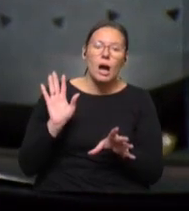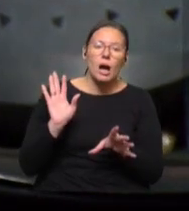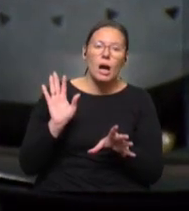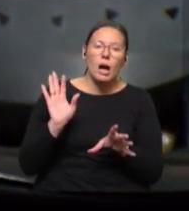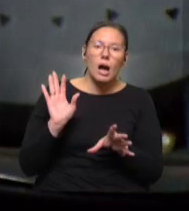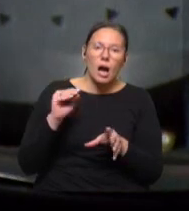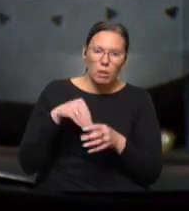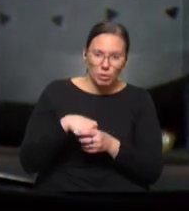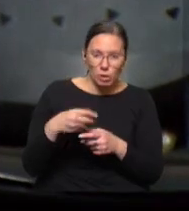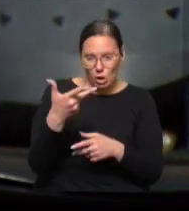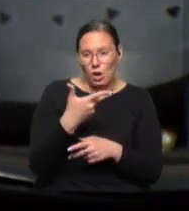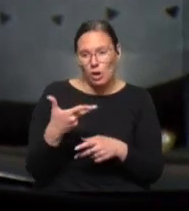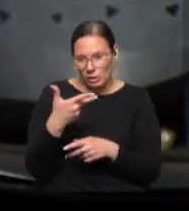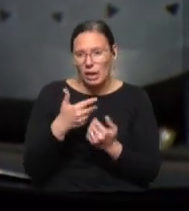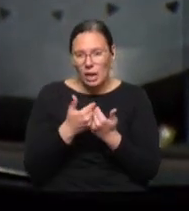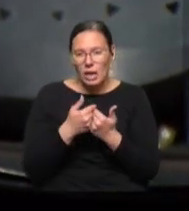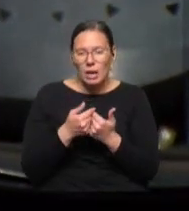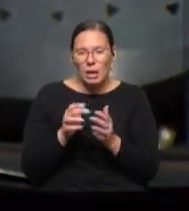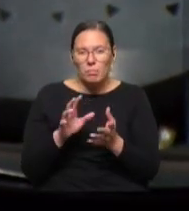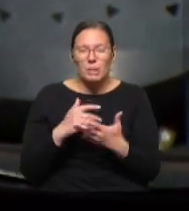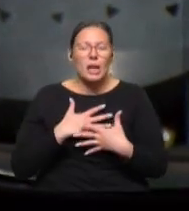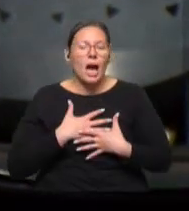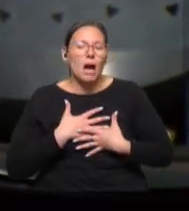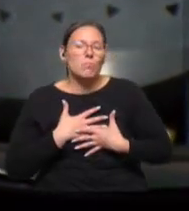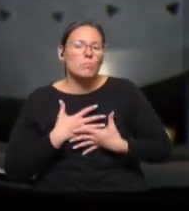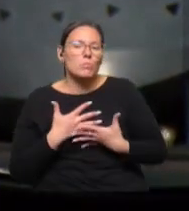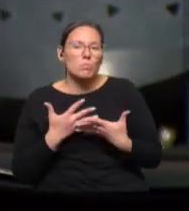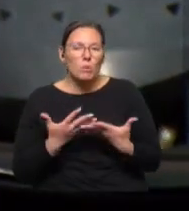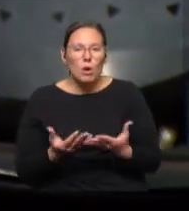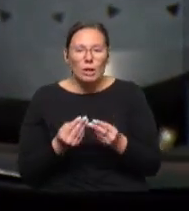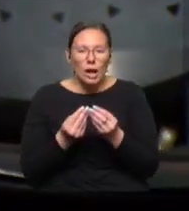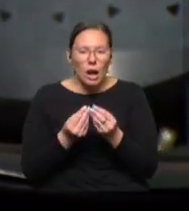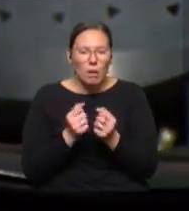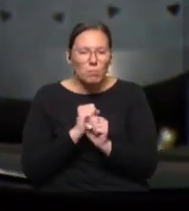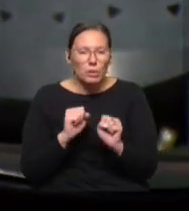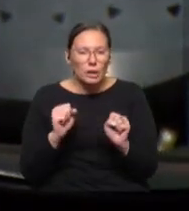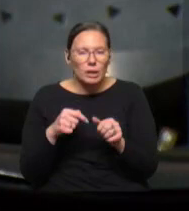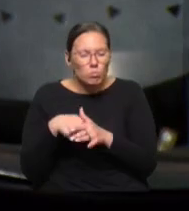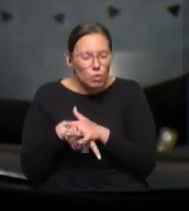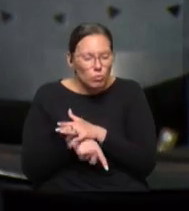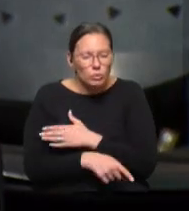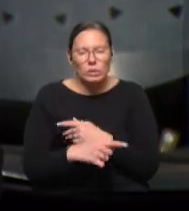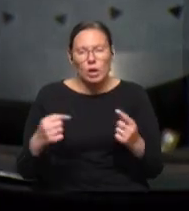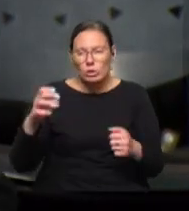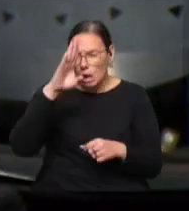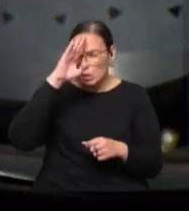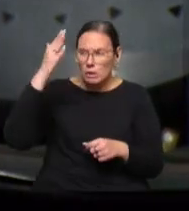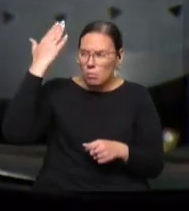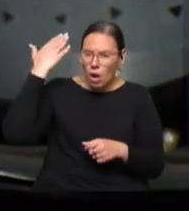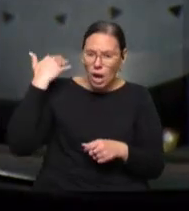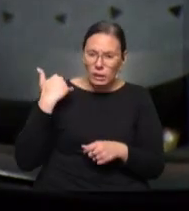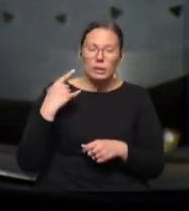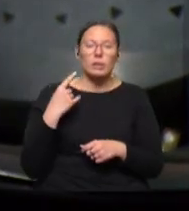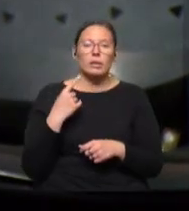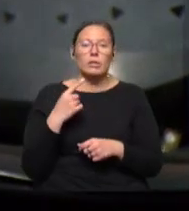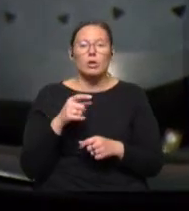y los tres se empiezan a involucrar en ese amor, donde empieza como a desmenuzarse todo lo aprendido, todo lo que hemos aprendido, pues aparte